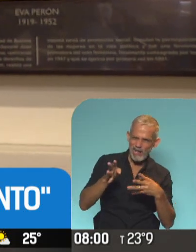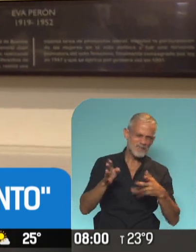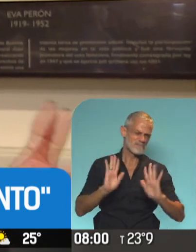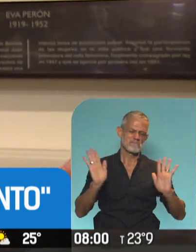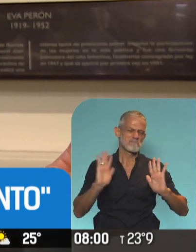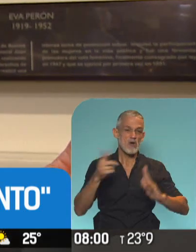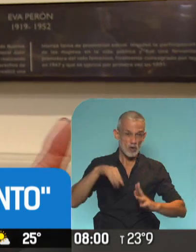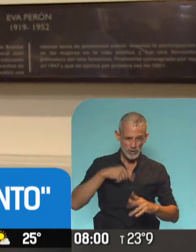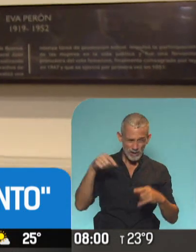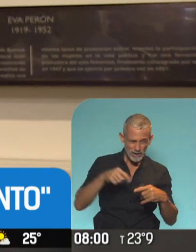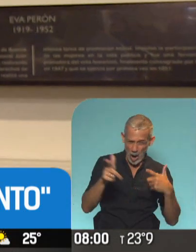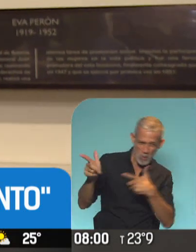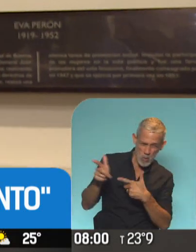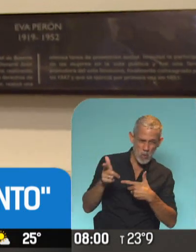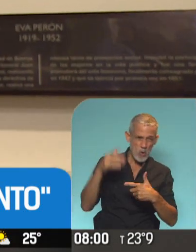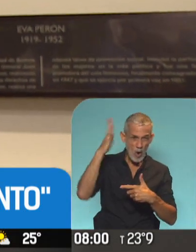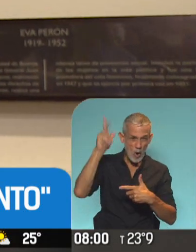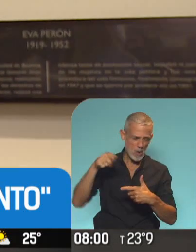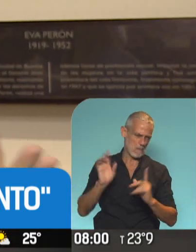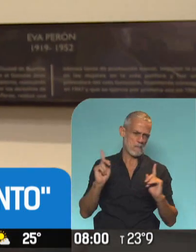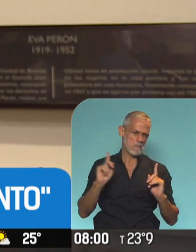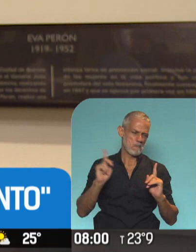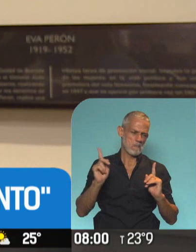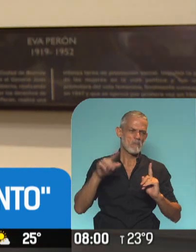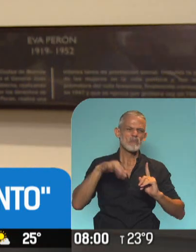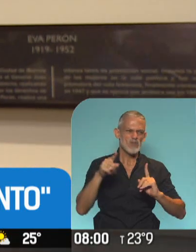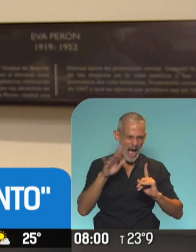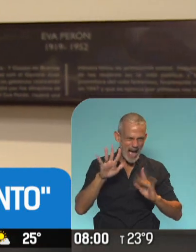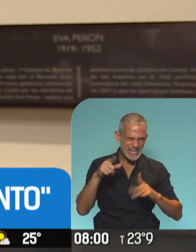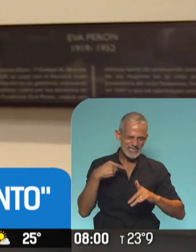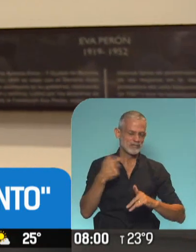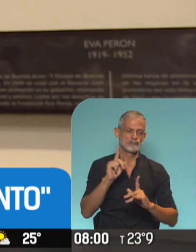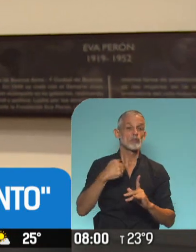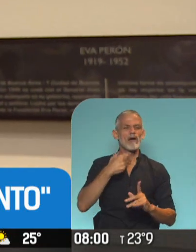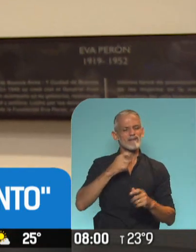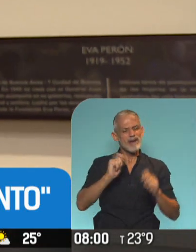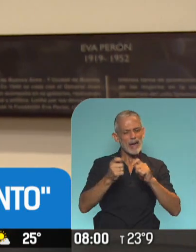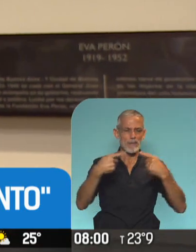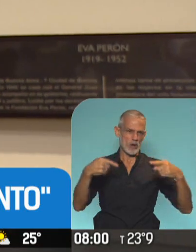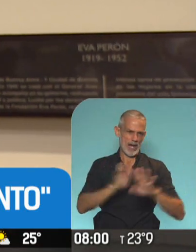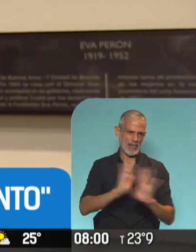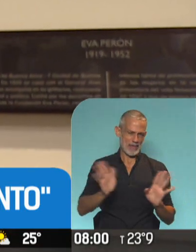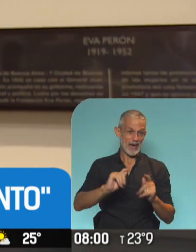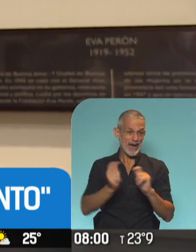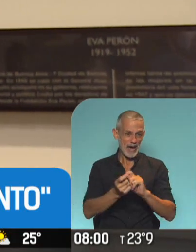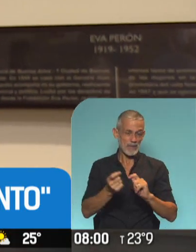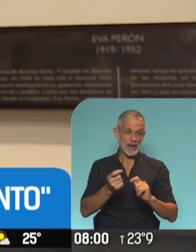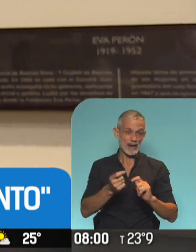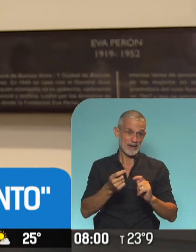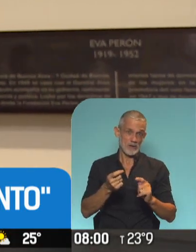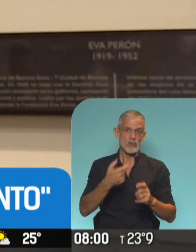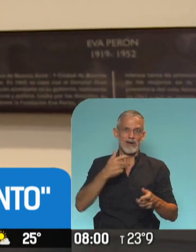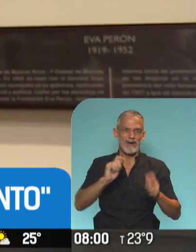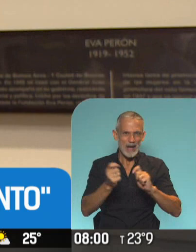Nosotros no vinimos a hacer un pelotón de fusilamiento, nosotros no vinimos por eso, nosotros venimos a cambiar las cosas. Nosotros justamente lo que queremos